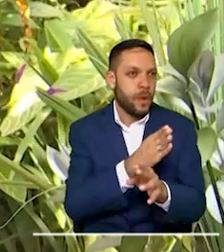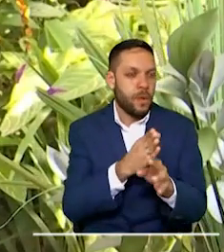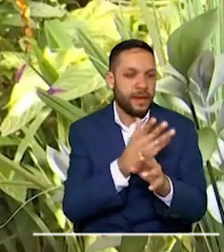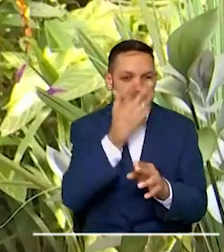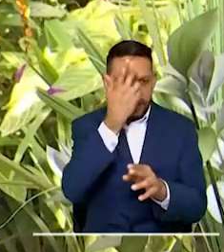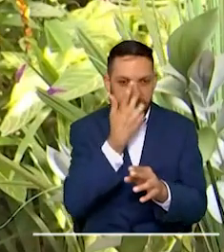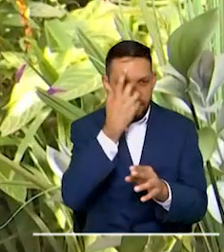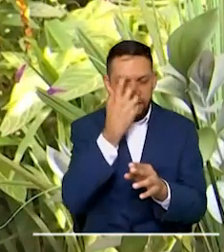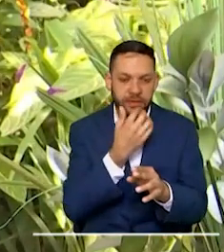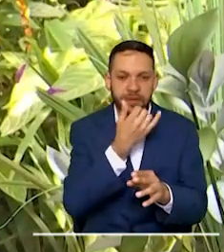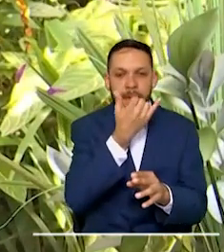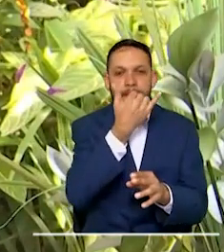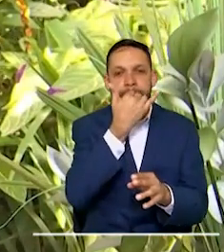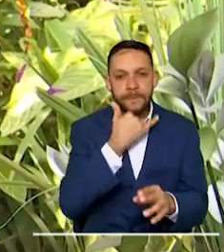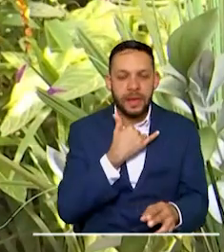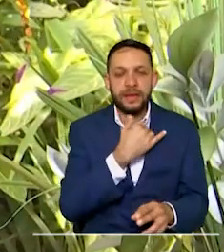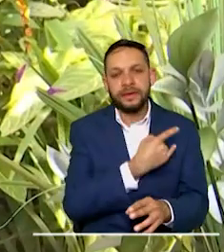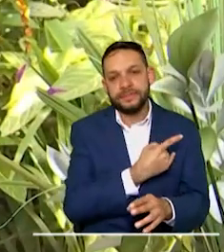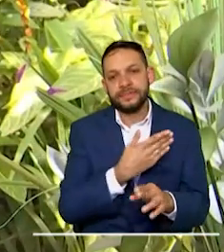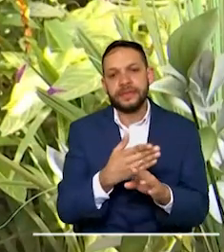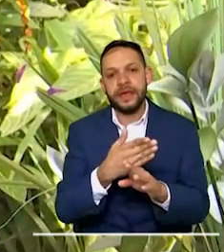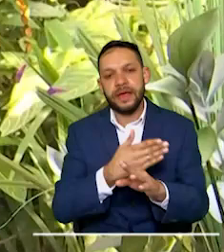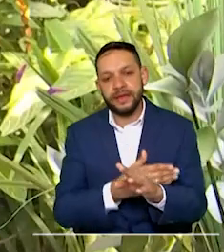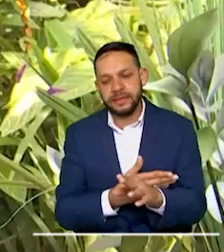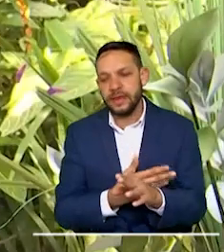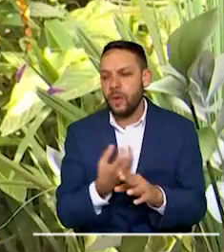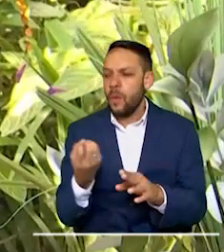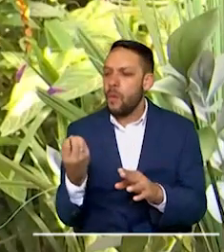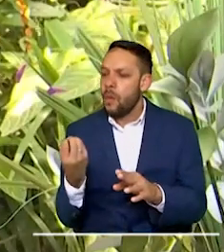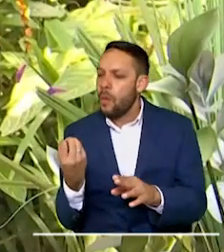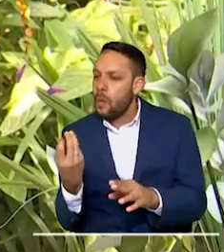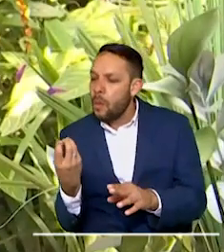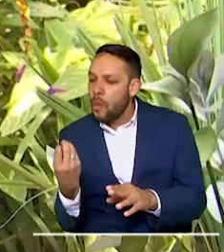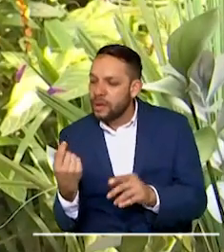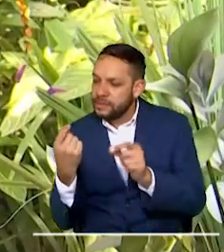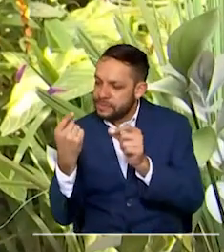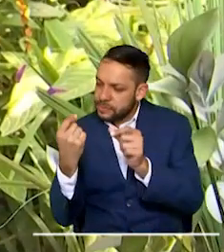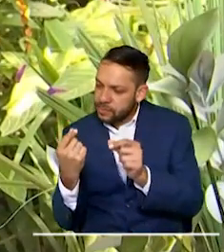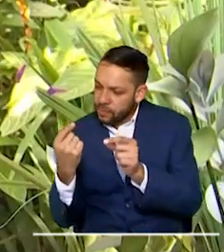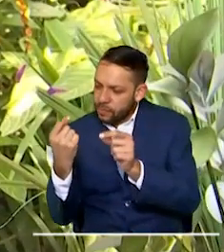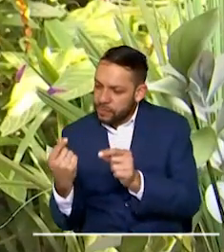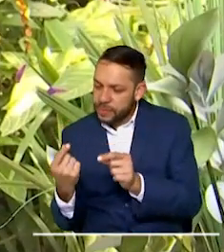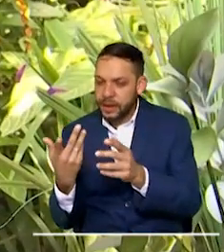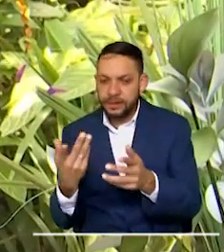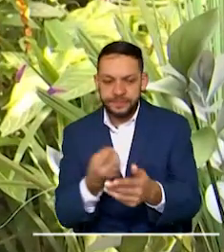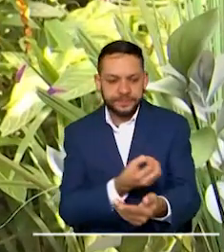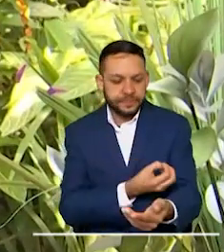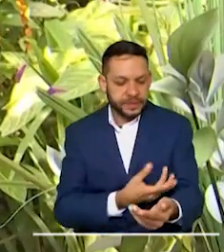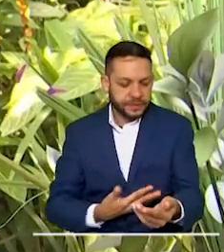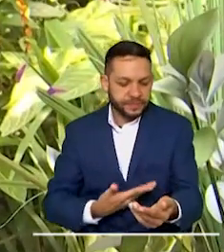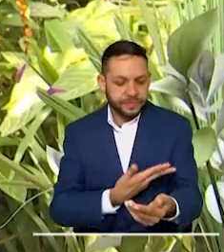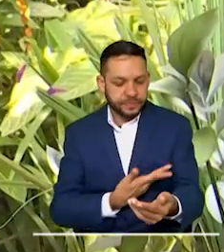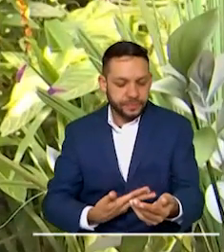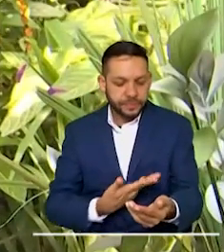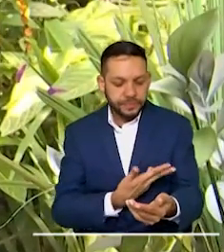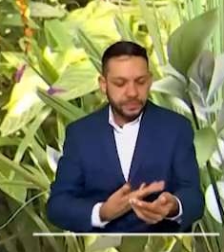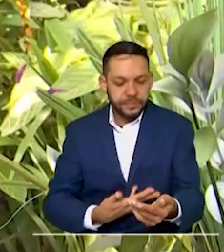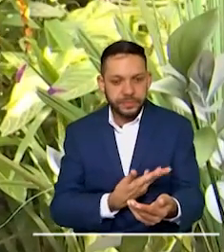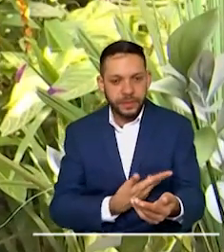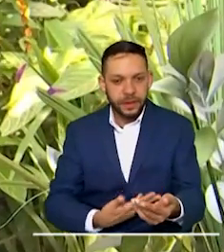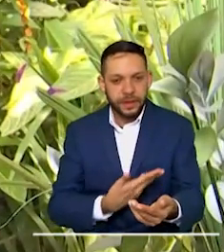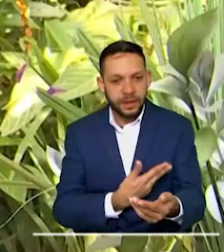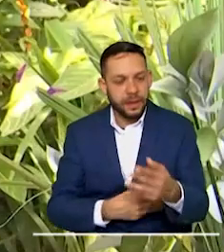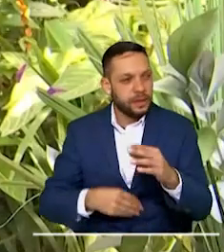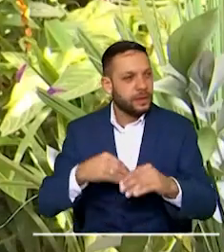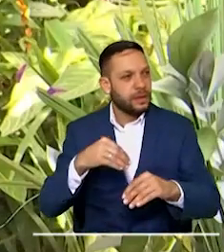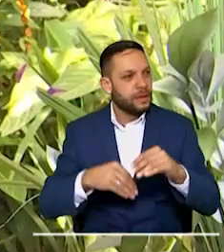un dato falso positivo porque no estamos cuantificando los triglicéridos que tienen el torrente sanguíneo, sino la comida que se comió tarde.